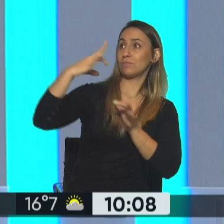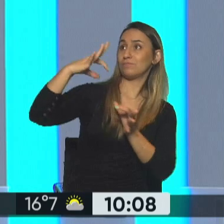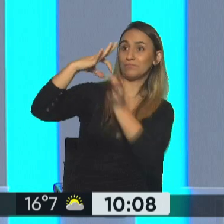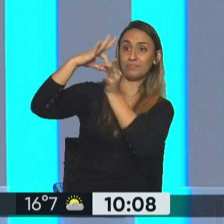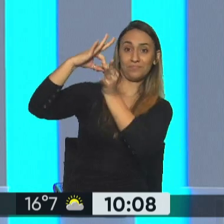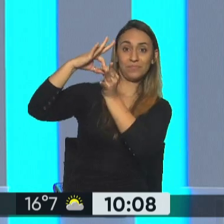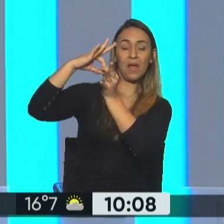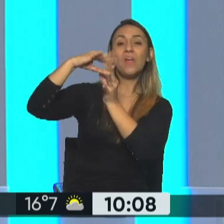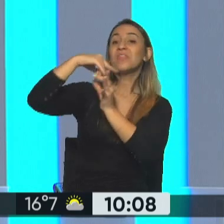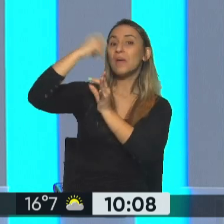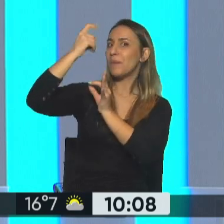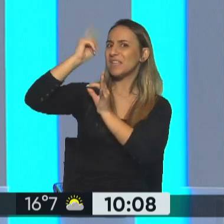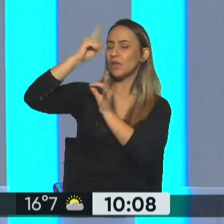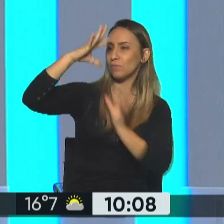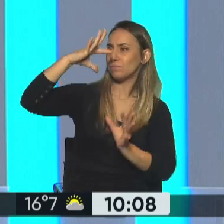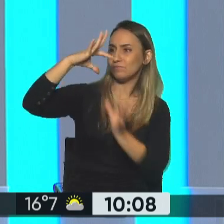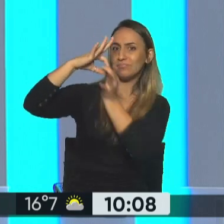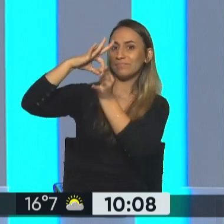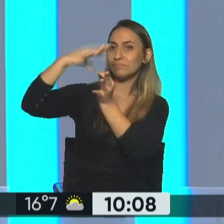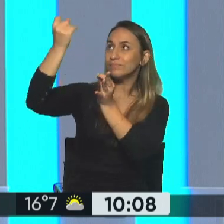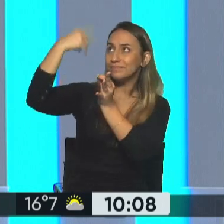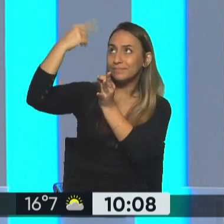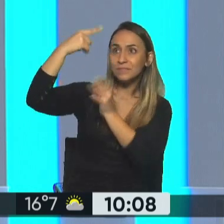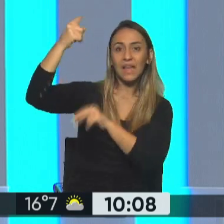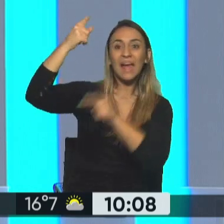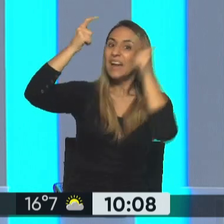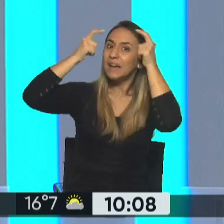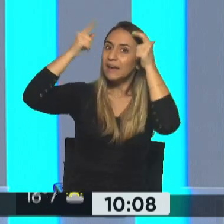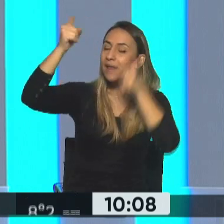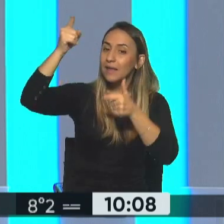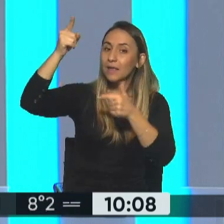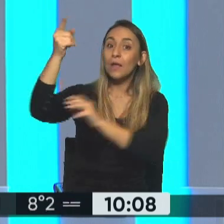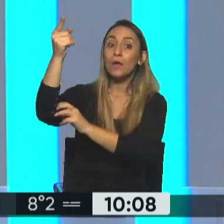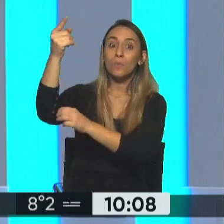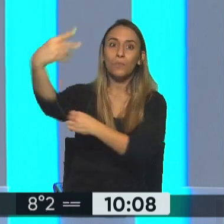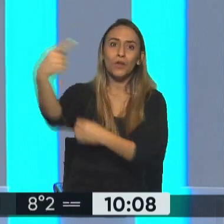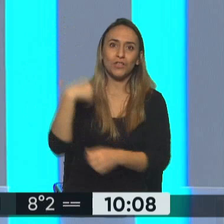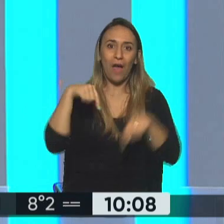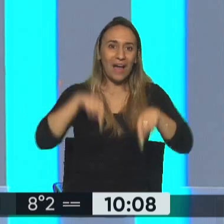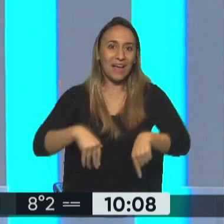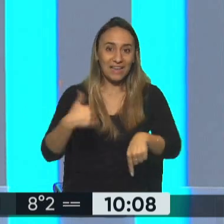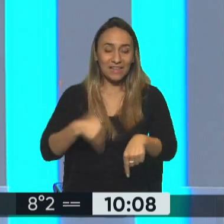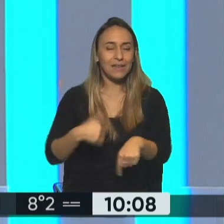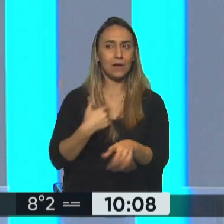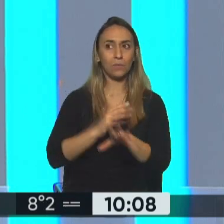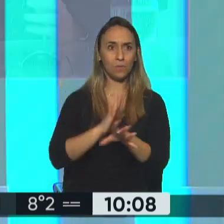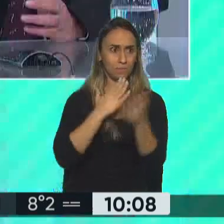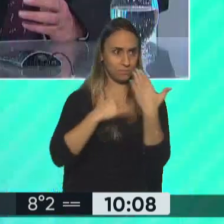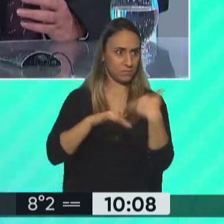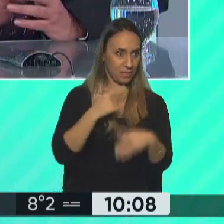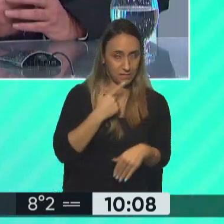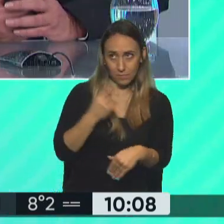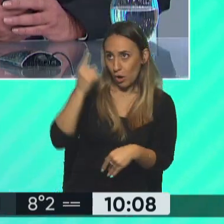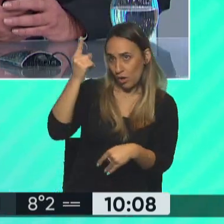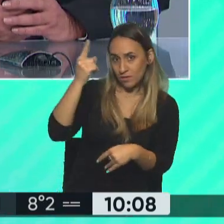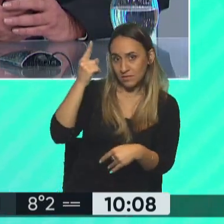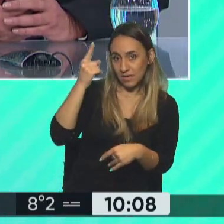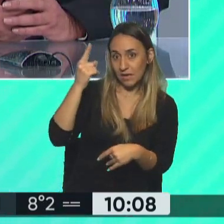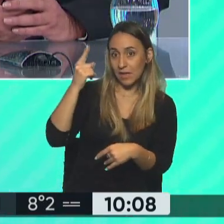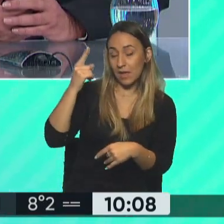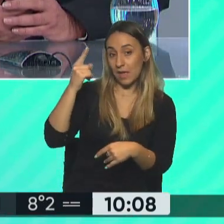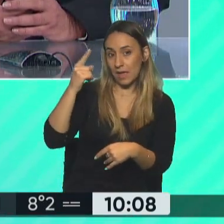corona, en este caso del rey. Entonces es el argumento que usan nuestros patriotas para decir, bueno, si se puede hacer una junta en España, hagamos una junta